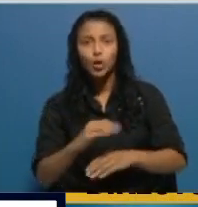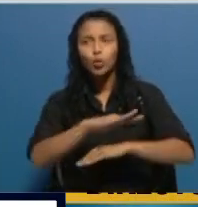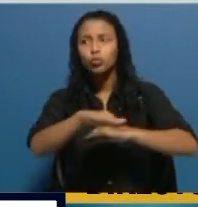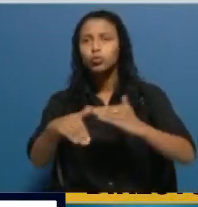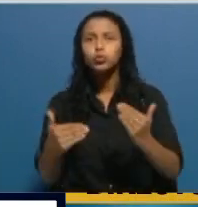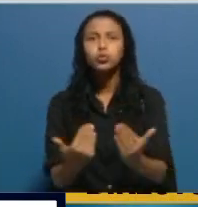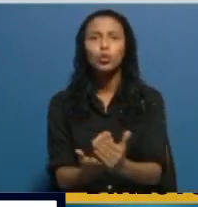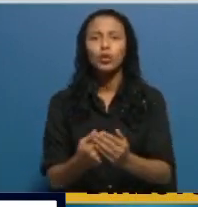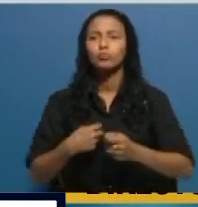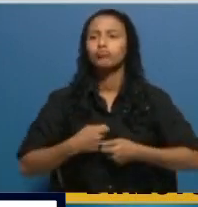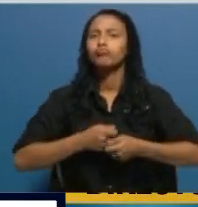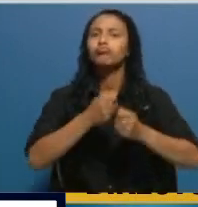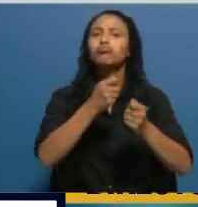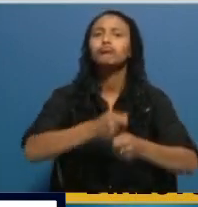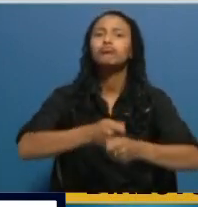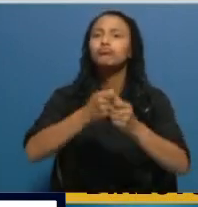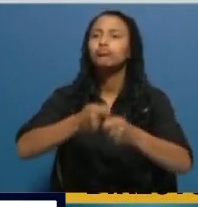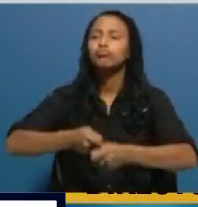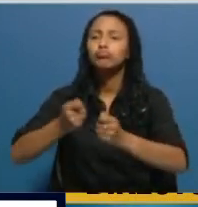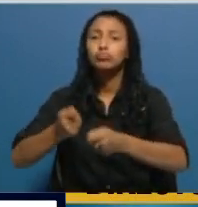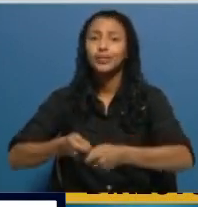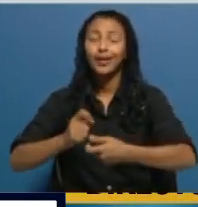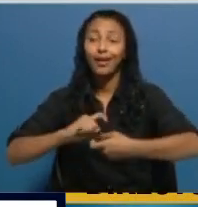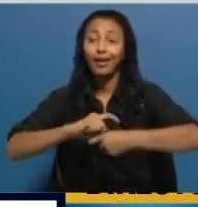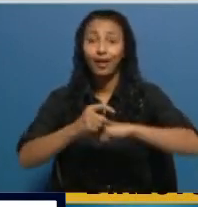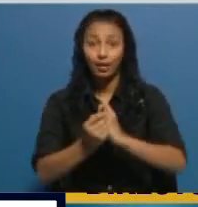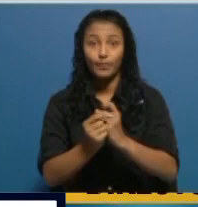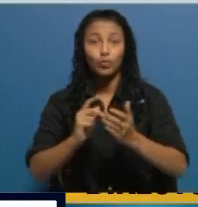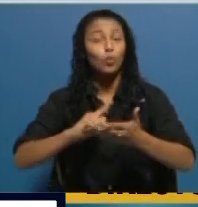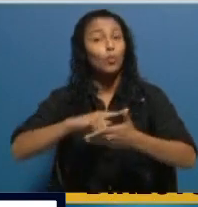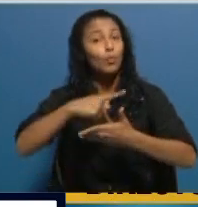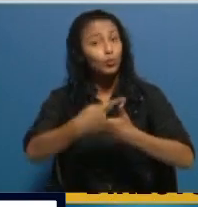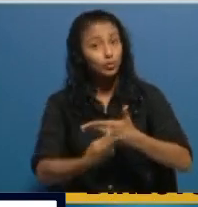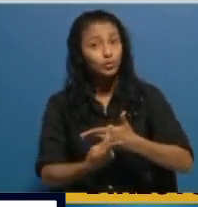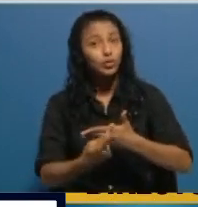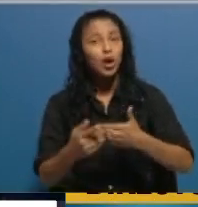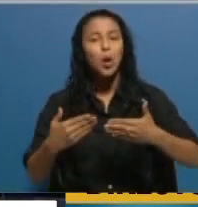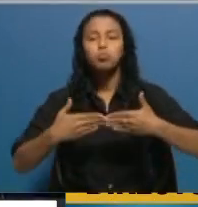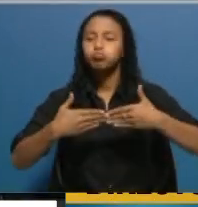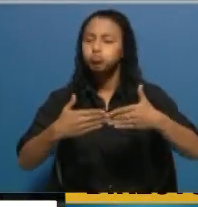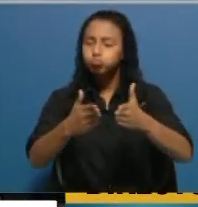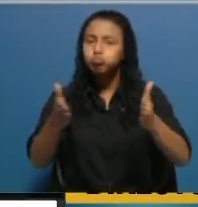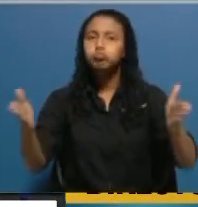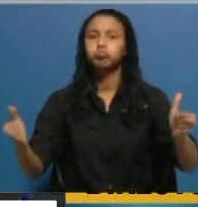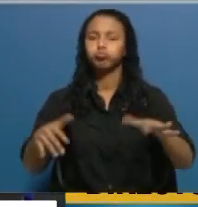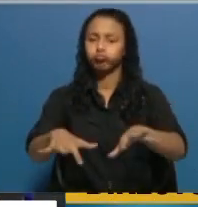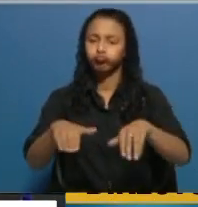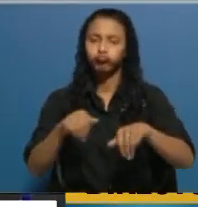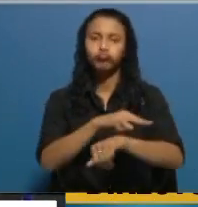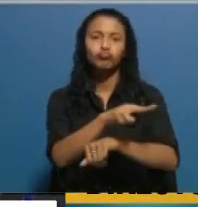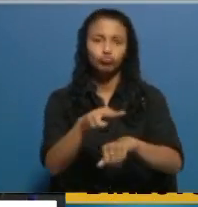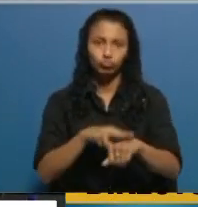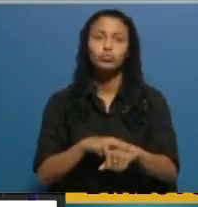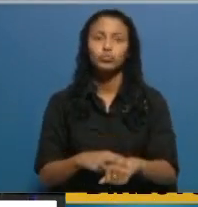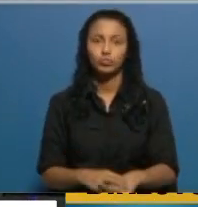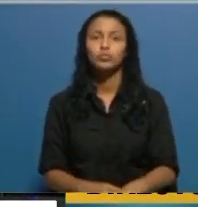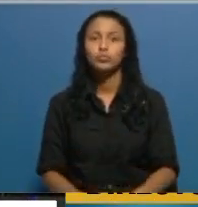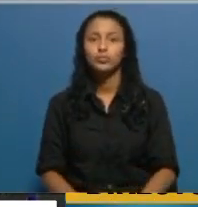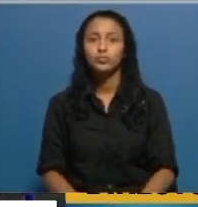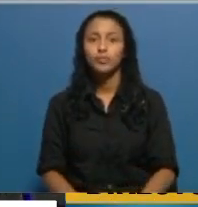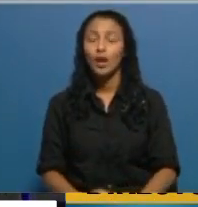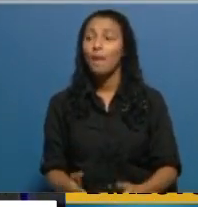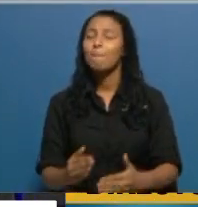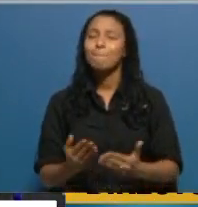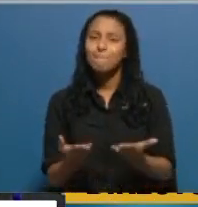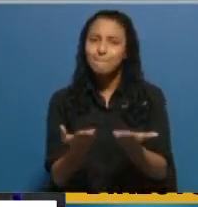propuestas legislativas reformas o proyectos encontrarán las puertas abiertas de esta institución vamos a girar